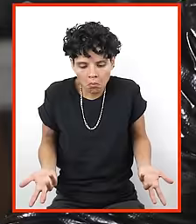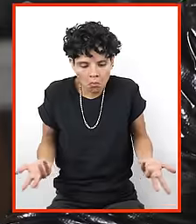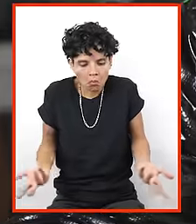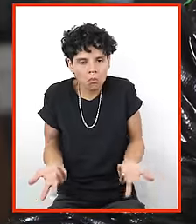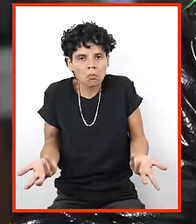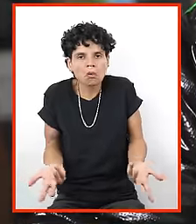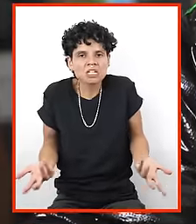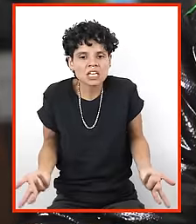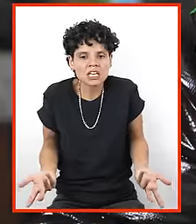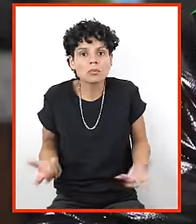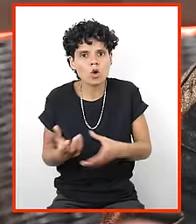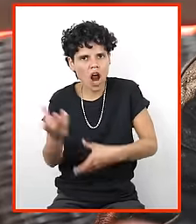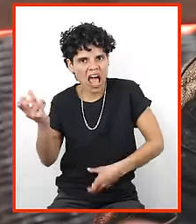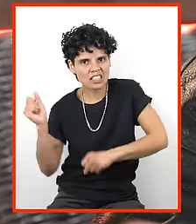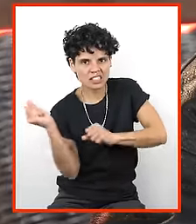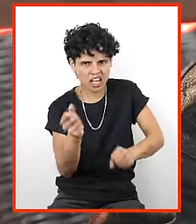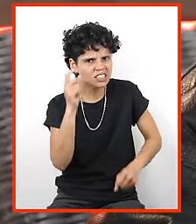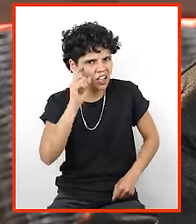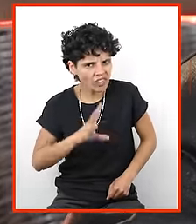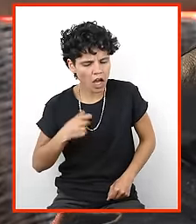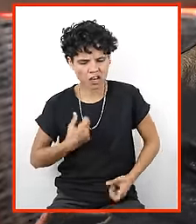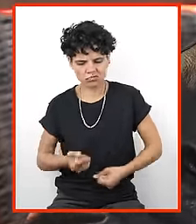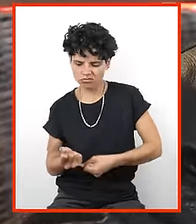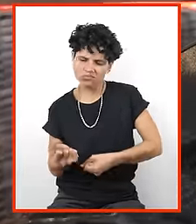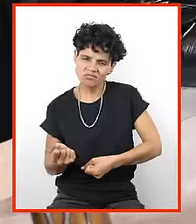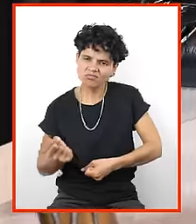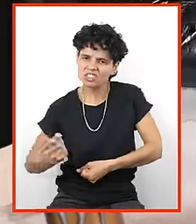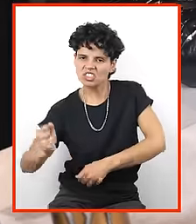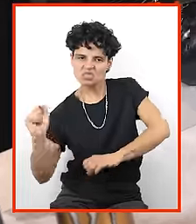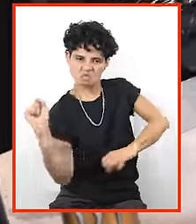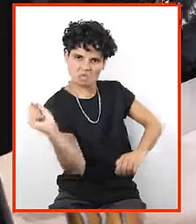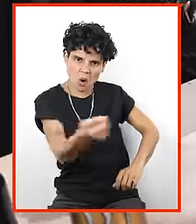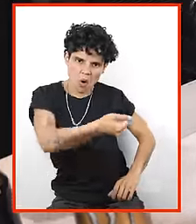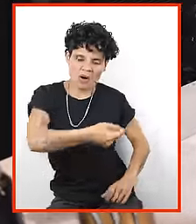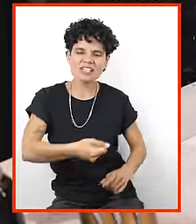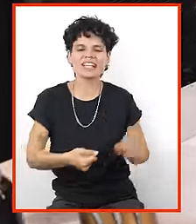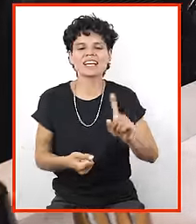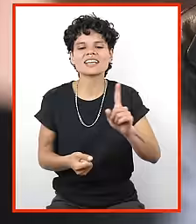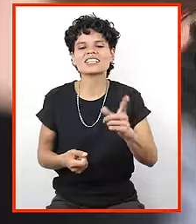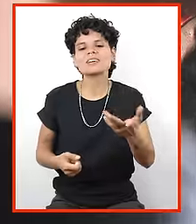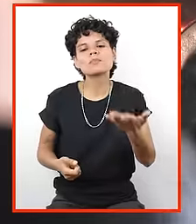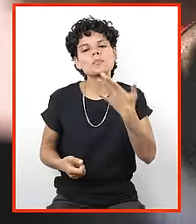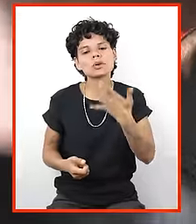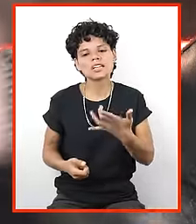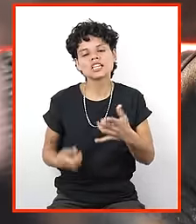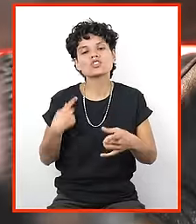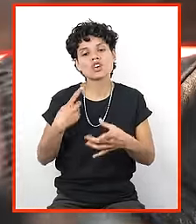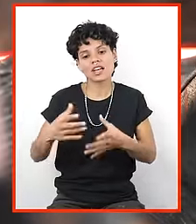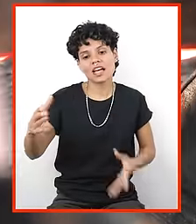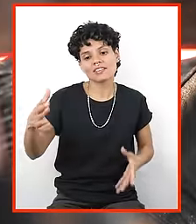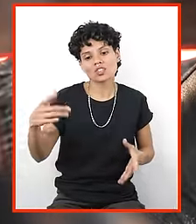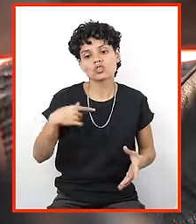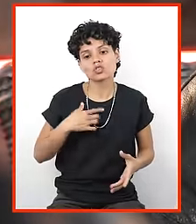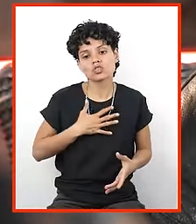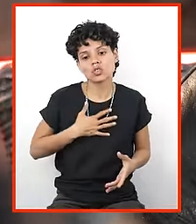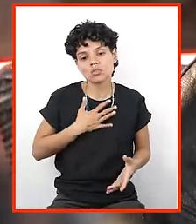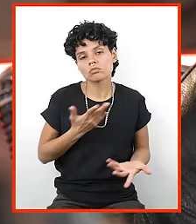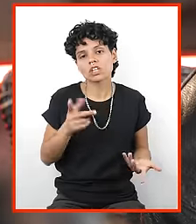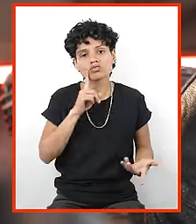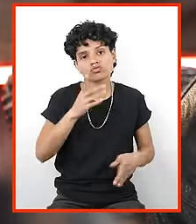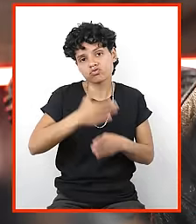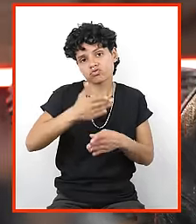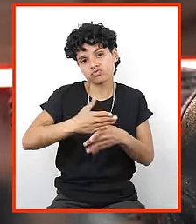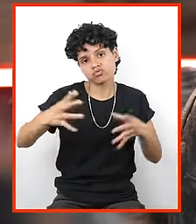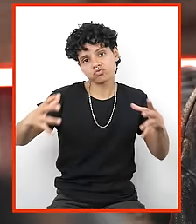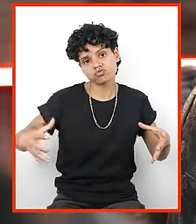te la usan. ¿Pero el hacha la sabía usar? Sí. ¡Ah! No, el hacha yo lo usaba porque en mi casa yo calentaba con